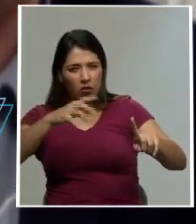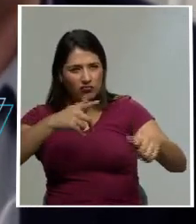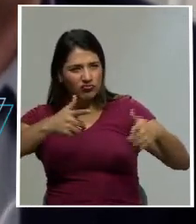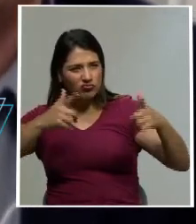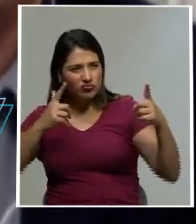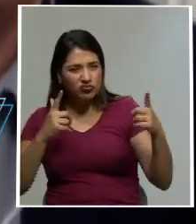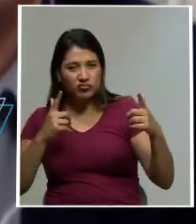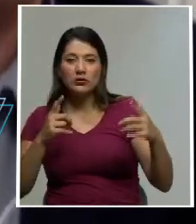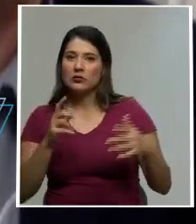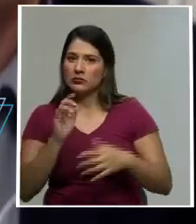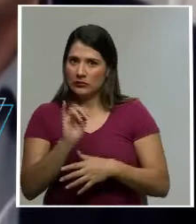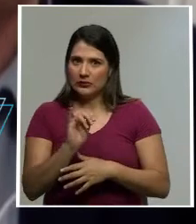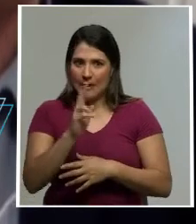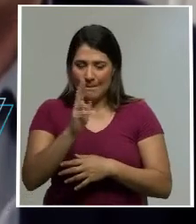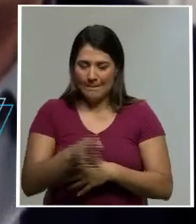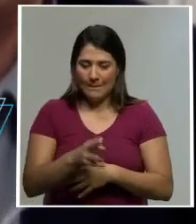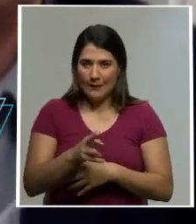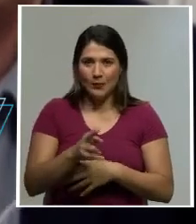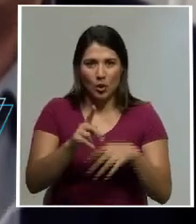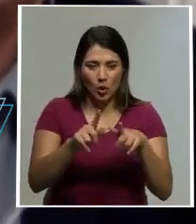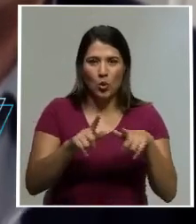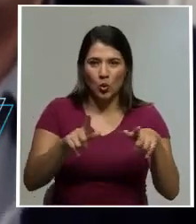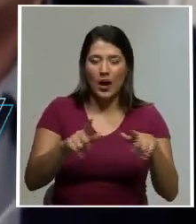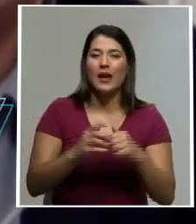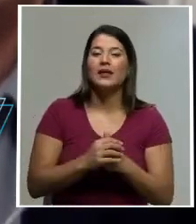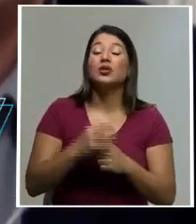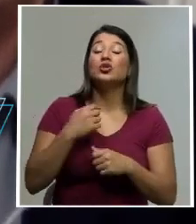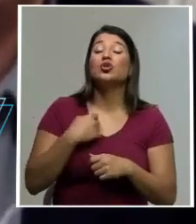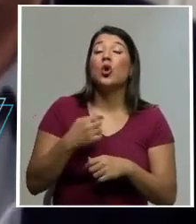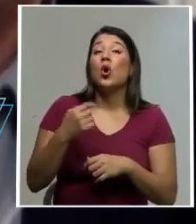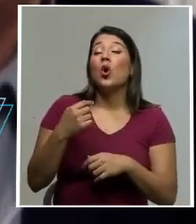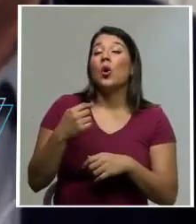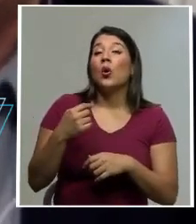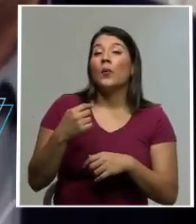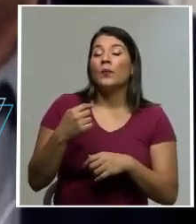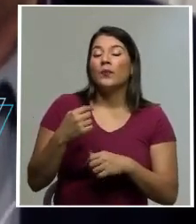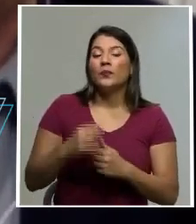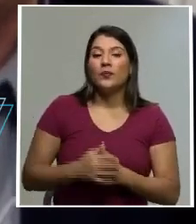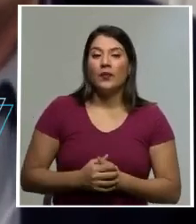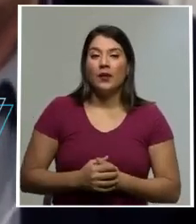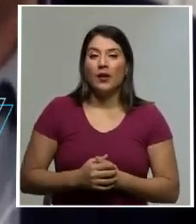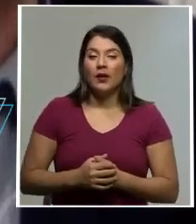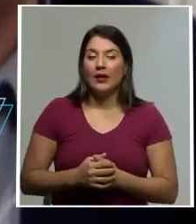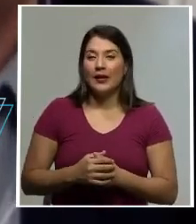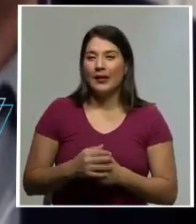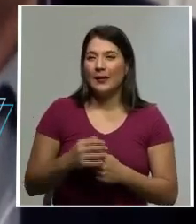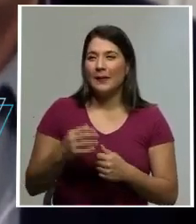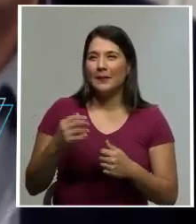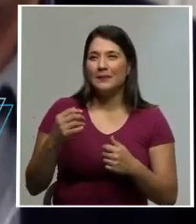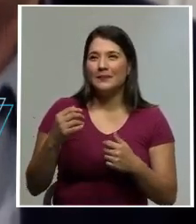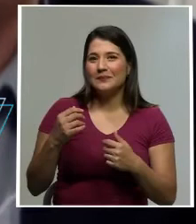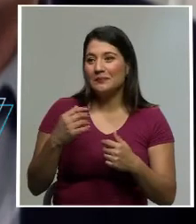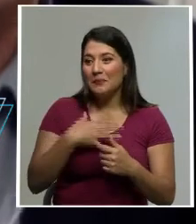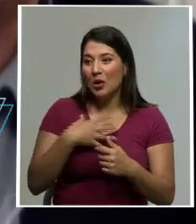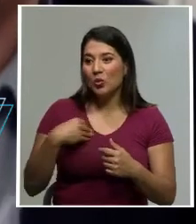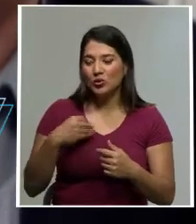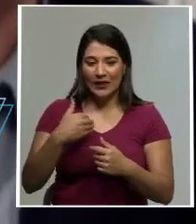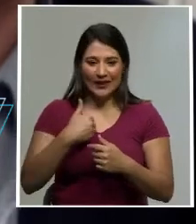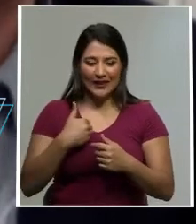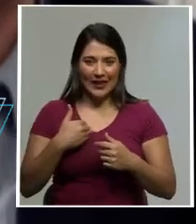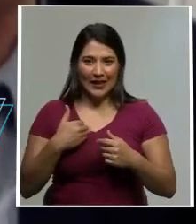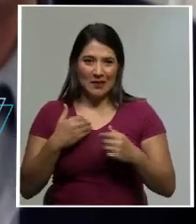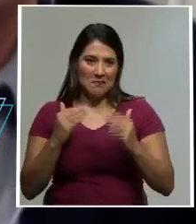muchísimo mejor a Cormac McCarthy, por ejemplo, que es un novelista que me encanta, teniendo esa vida de frontera. Y como lo decís, o